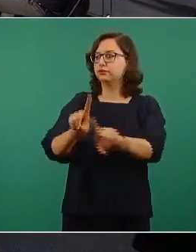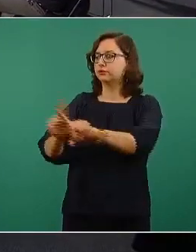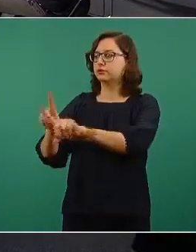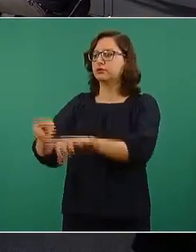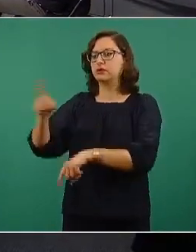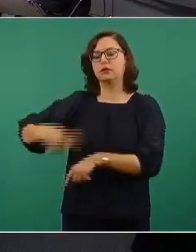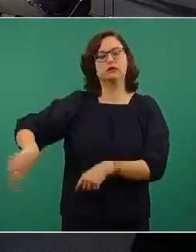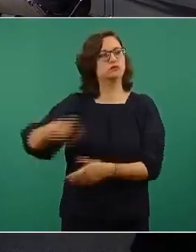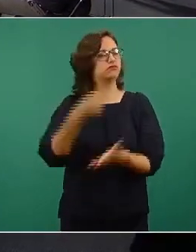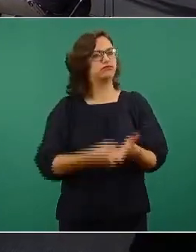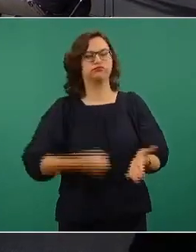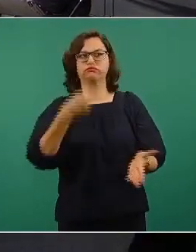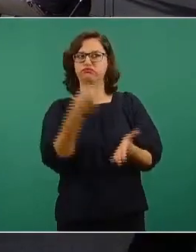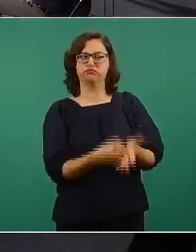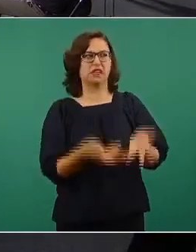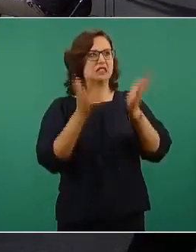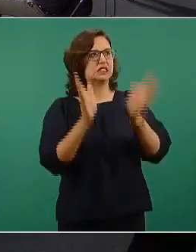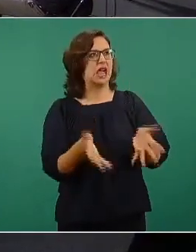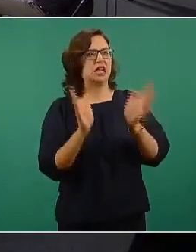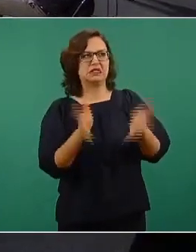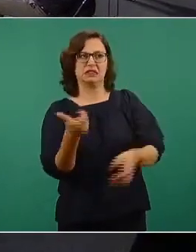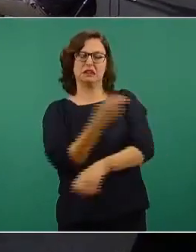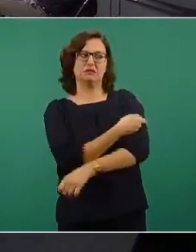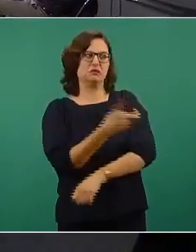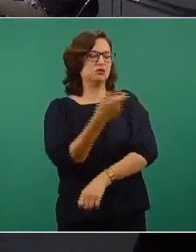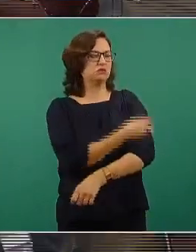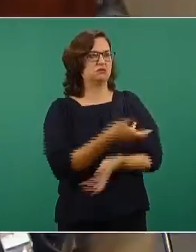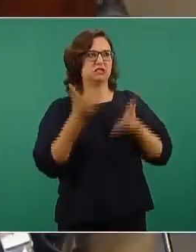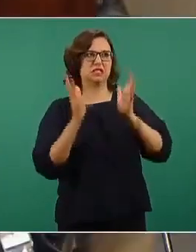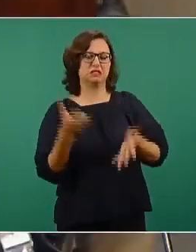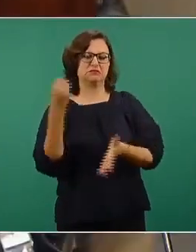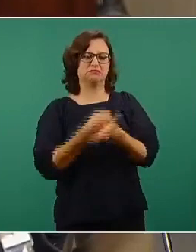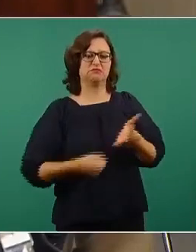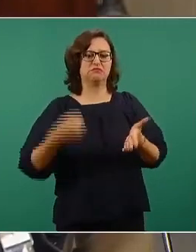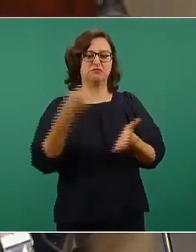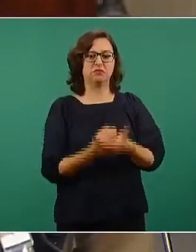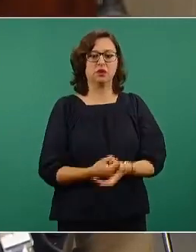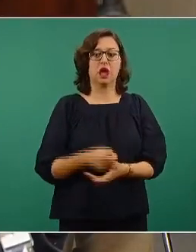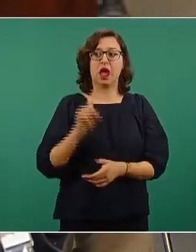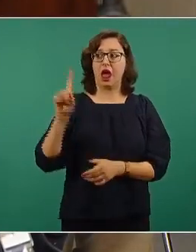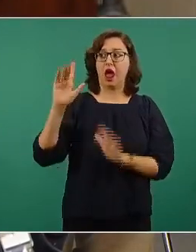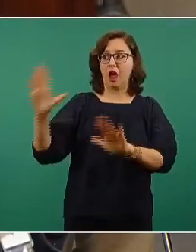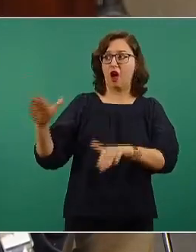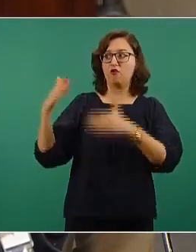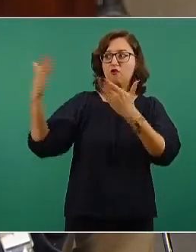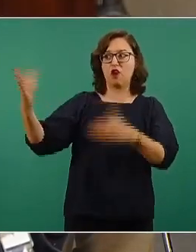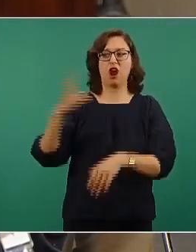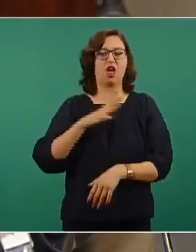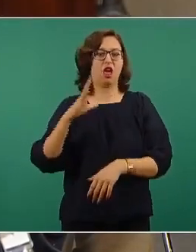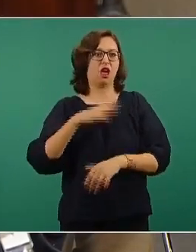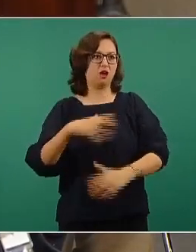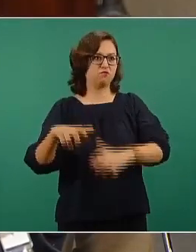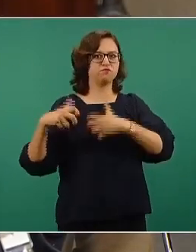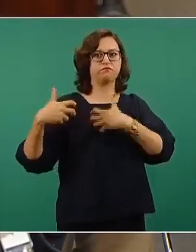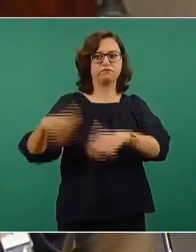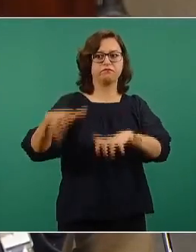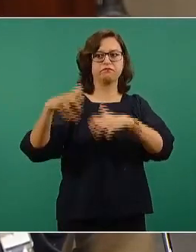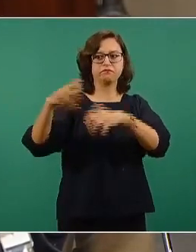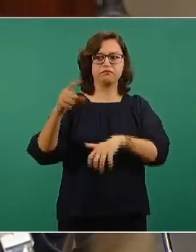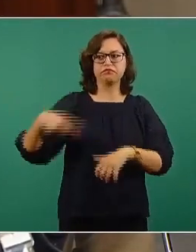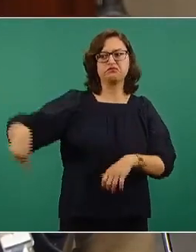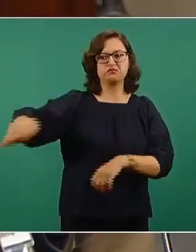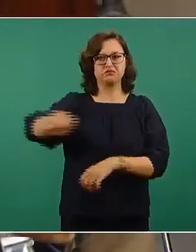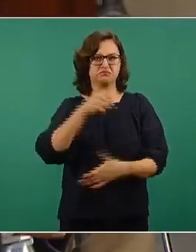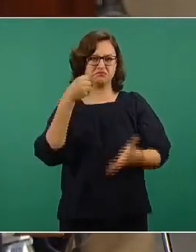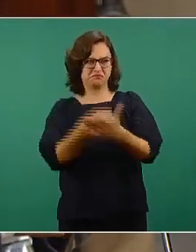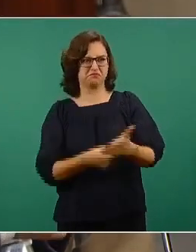que están reclamando, que están exigiendo vacunación. Incluso el día de hoy hay una protesta fuera de Palacio Nacional de personal médico que está